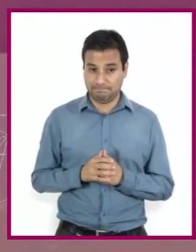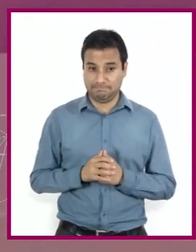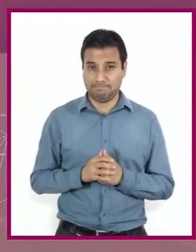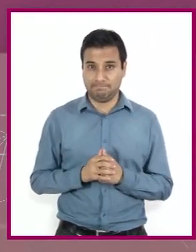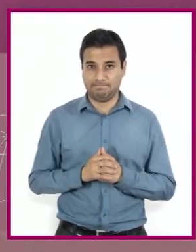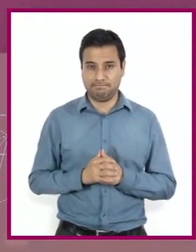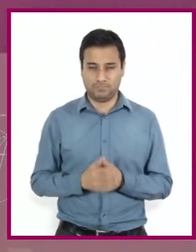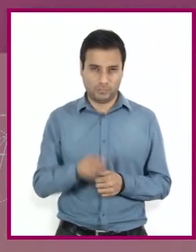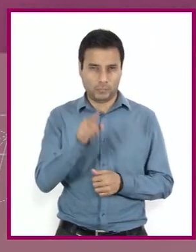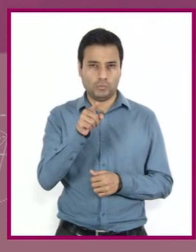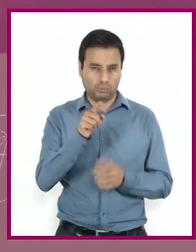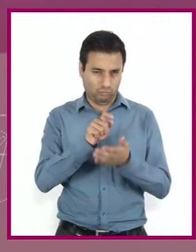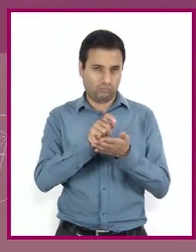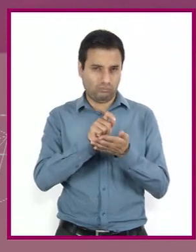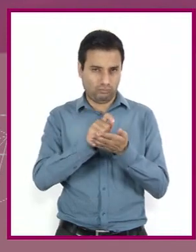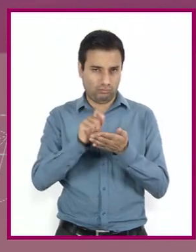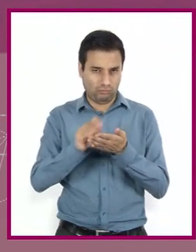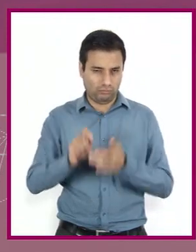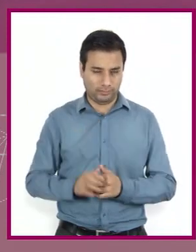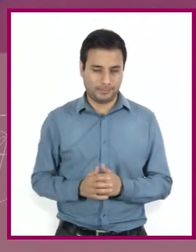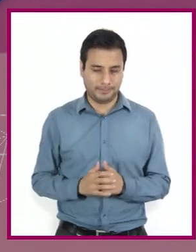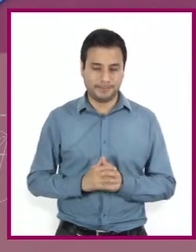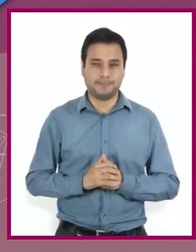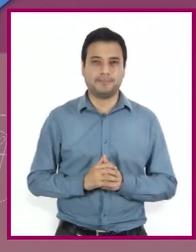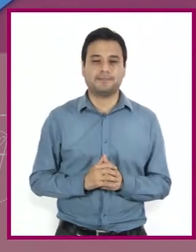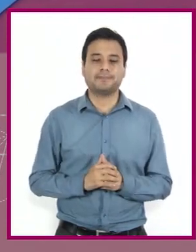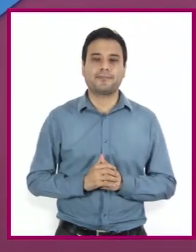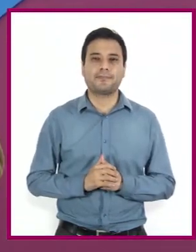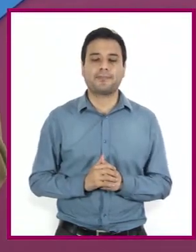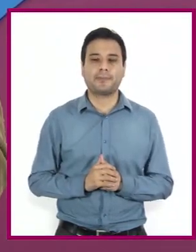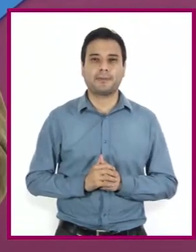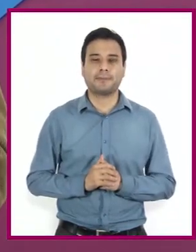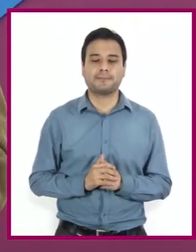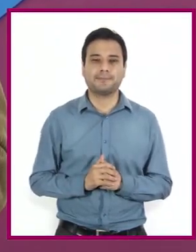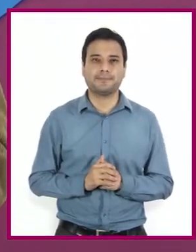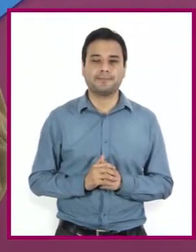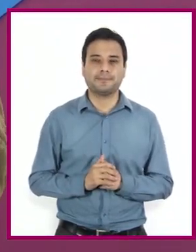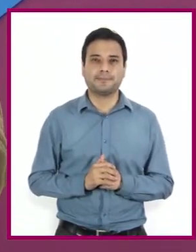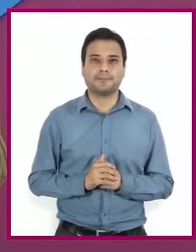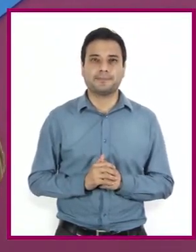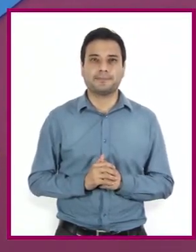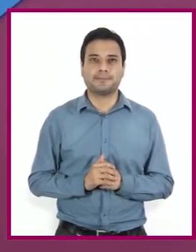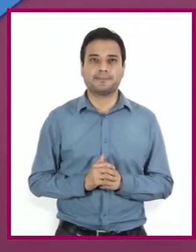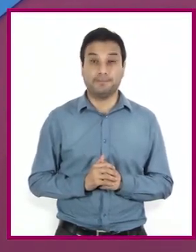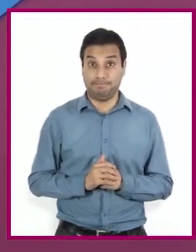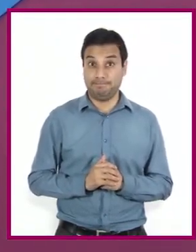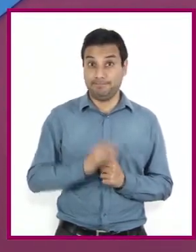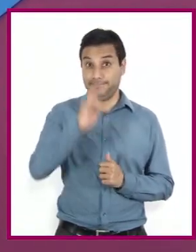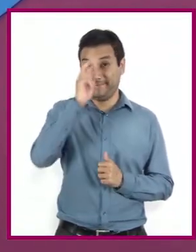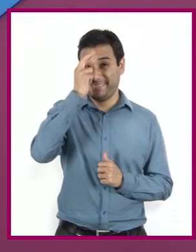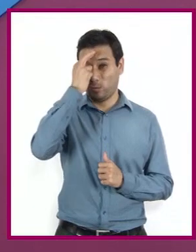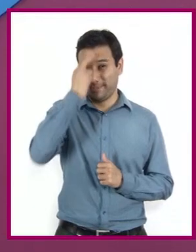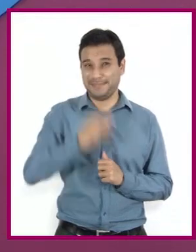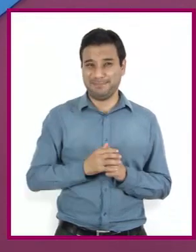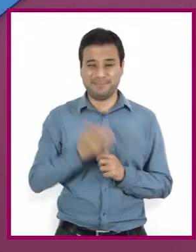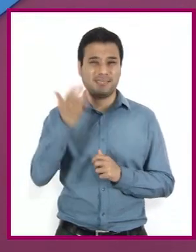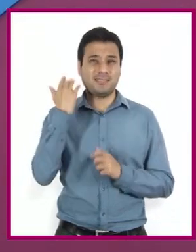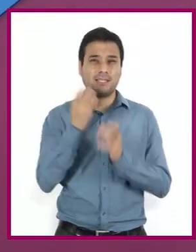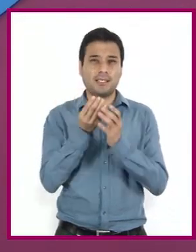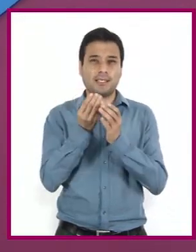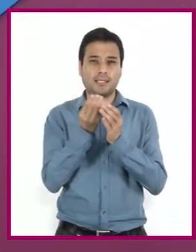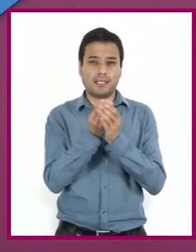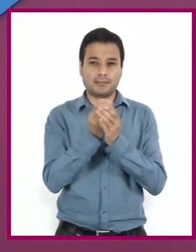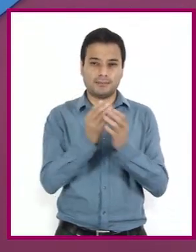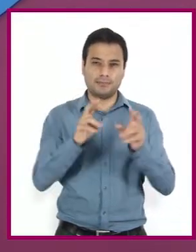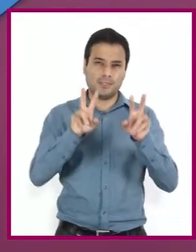su libro de texto para que consulten imágenes o el tema en particular. Como recordarán, en sesiones pasadas se abordaron